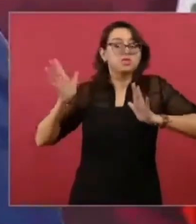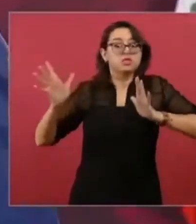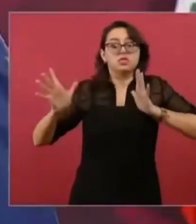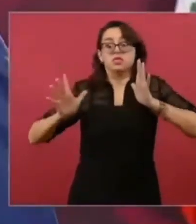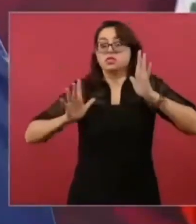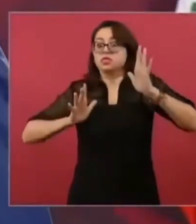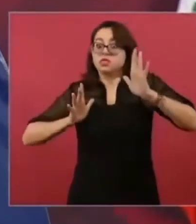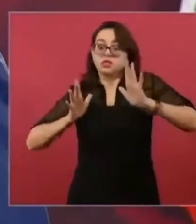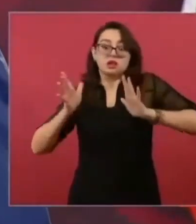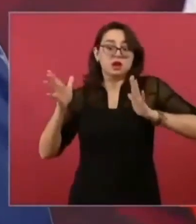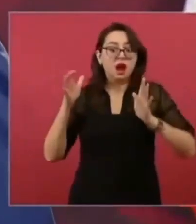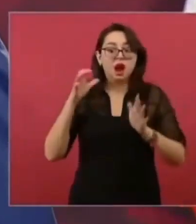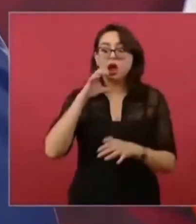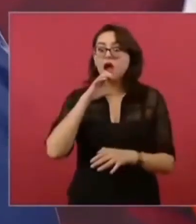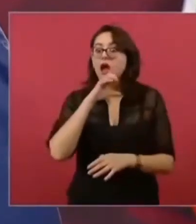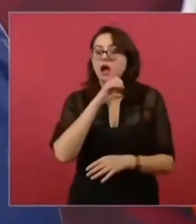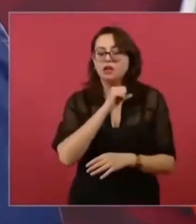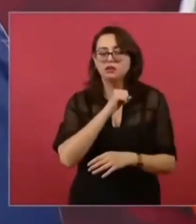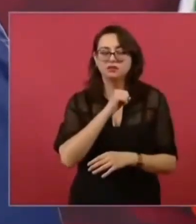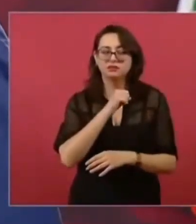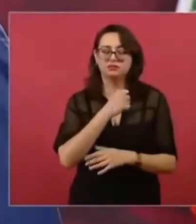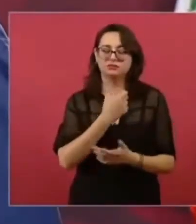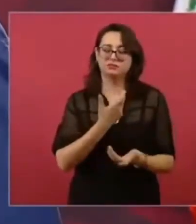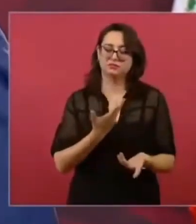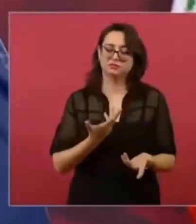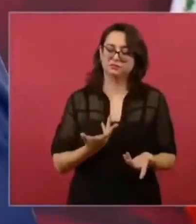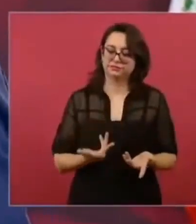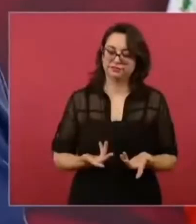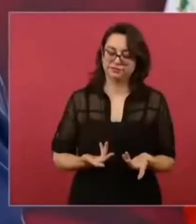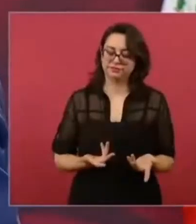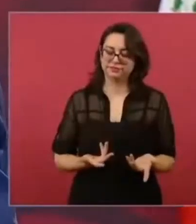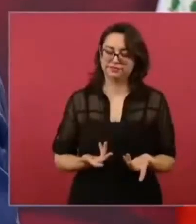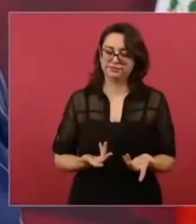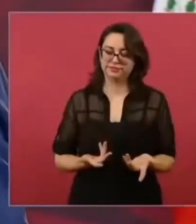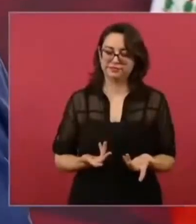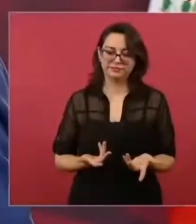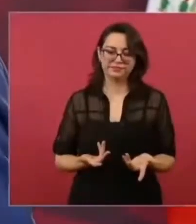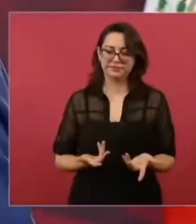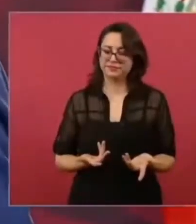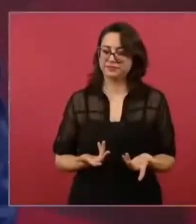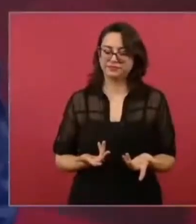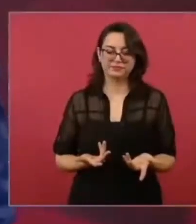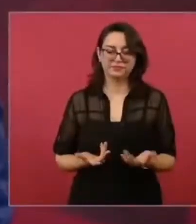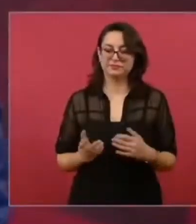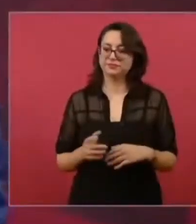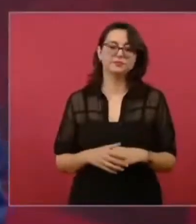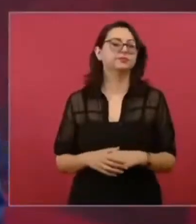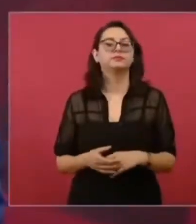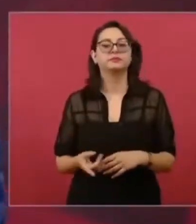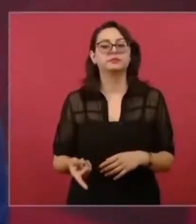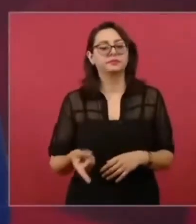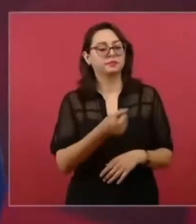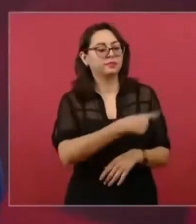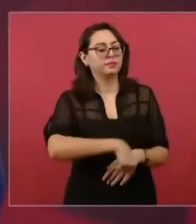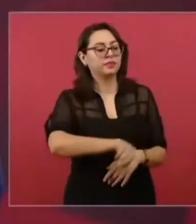O sea, hay sensacionalismo. Como no quieren dar a conocer nada de